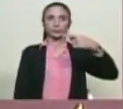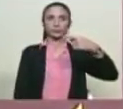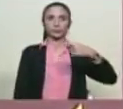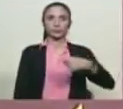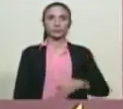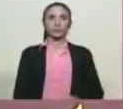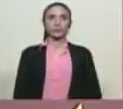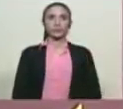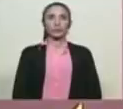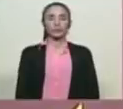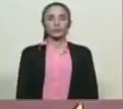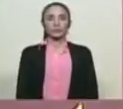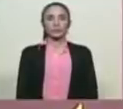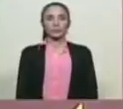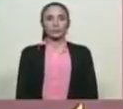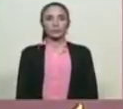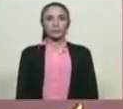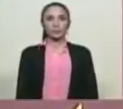Atención.